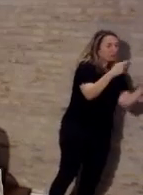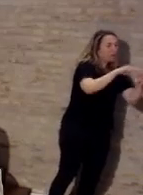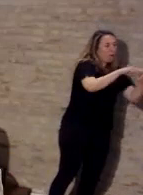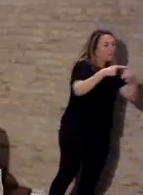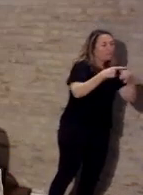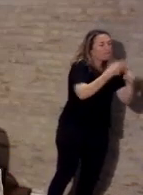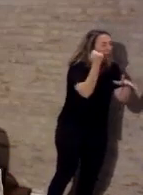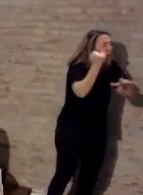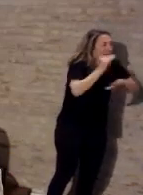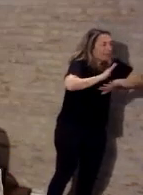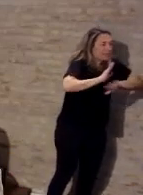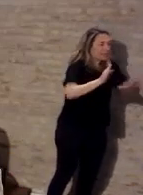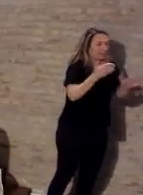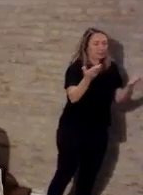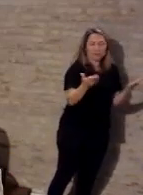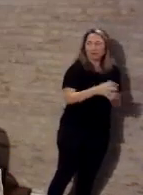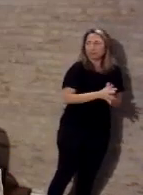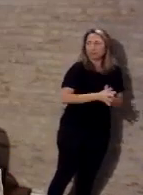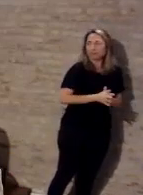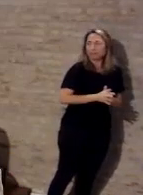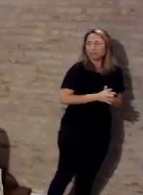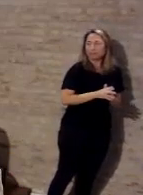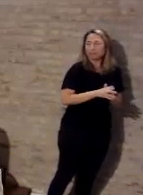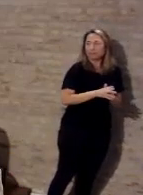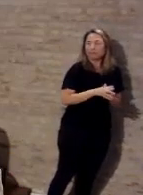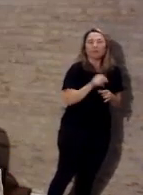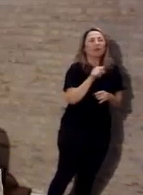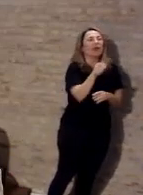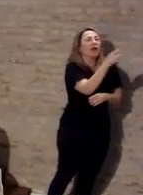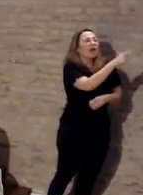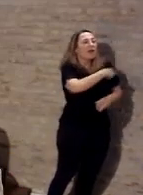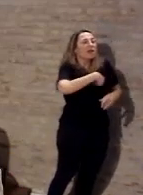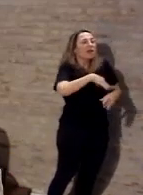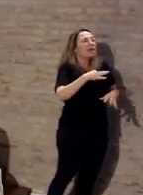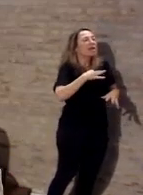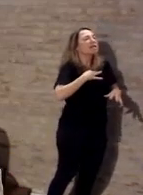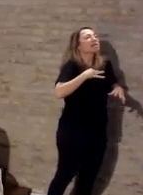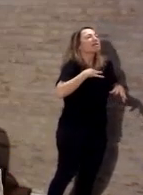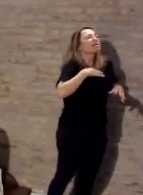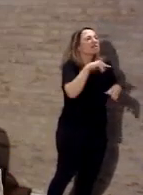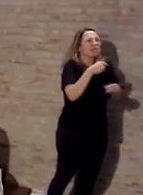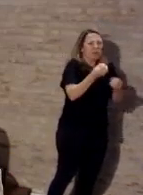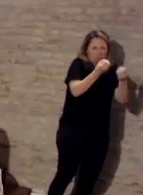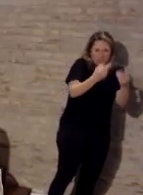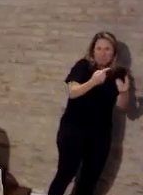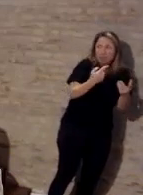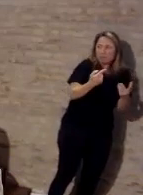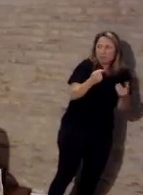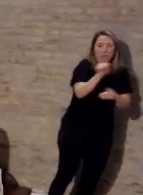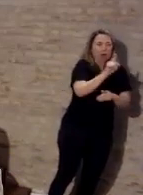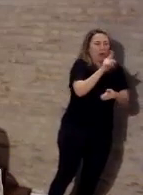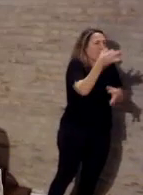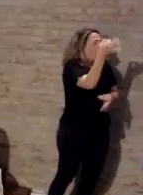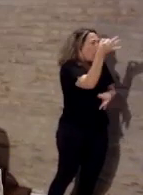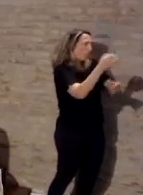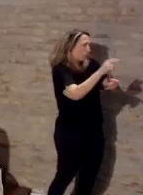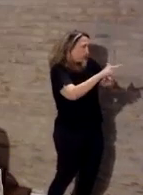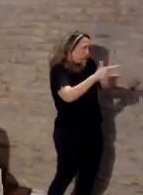porque polí y esos privilegios a vos te parece que están bien